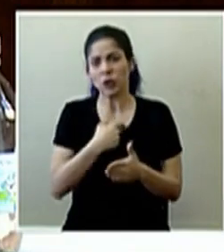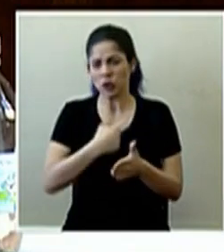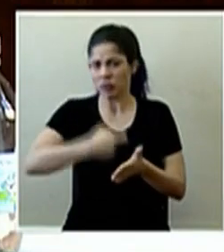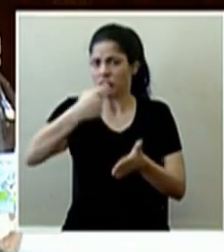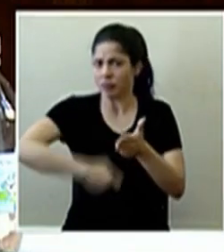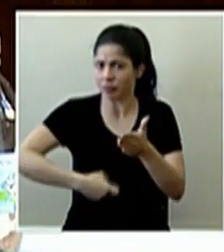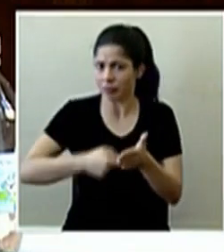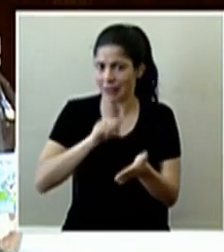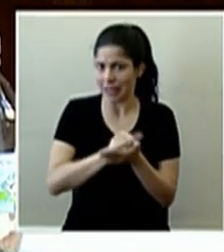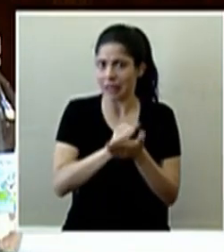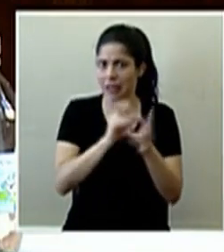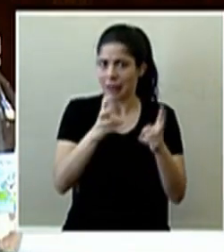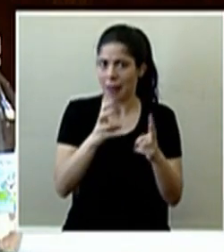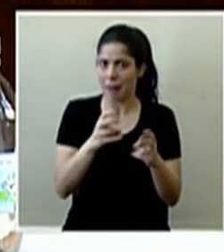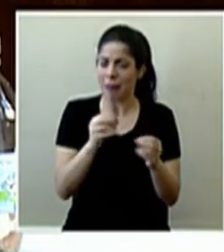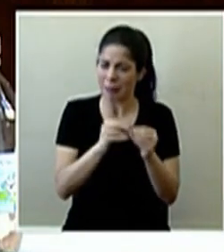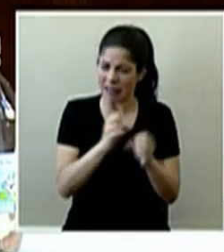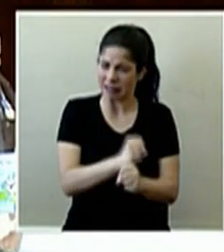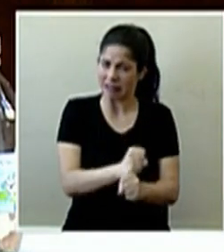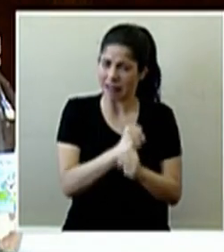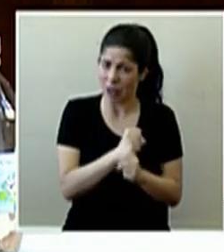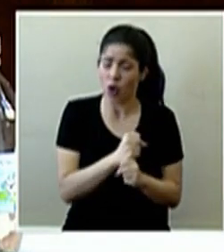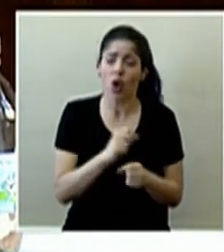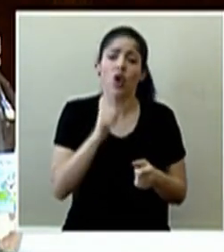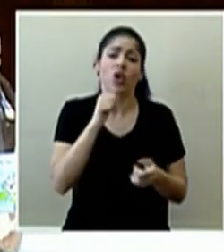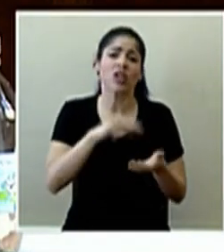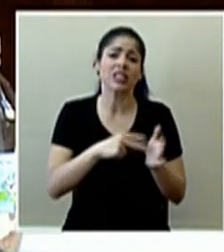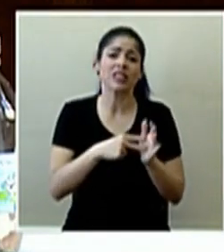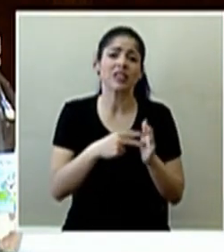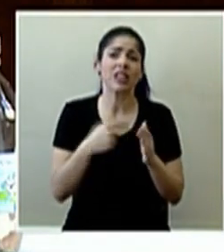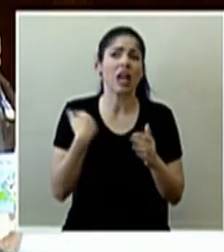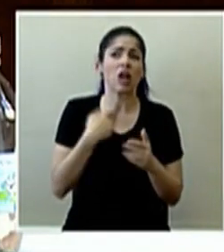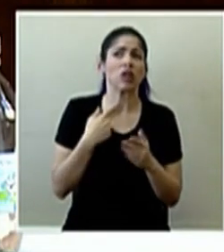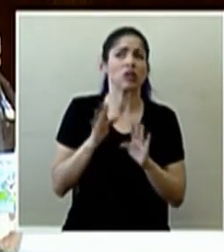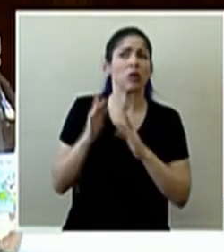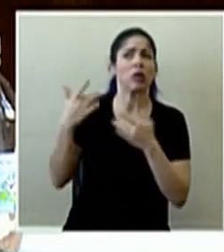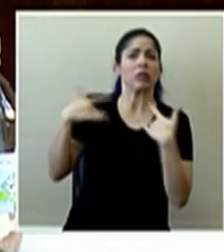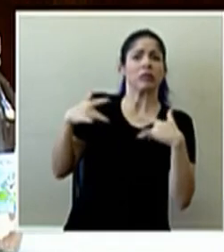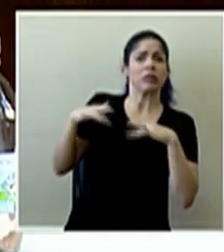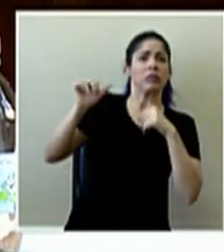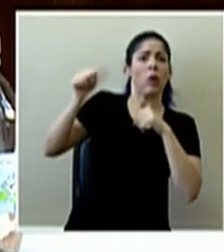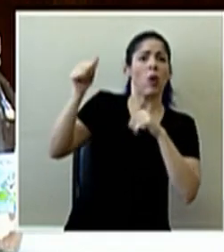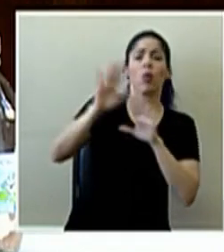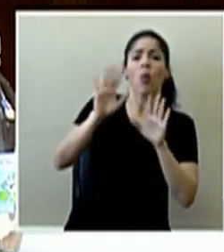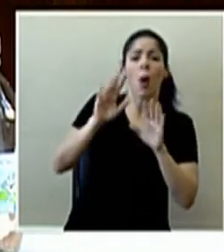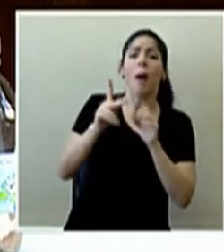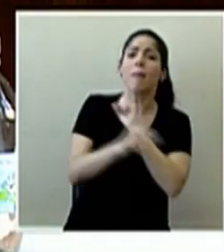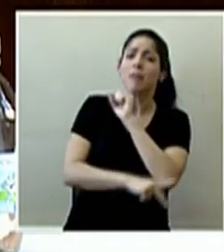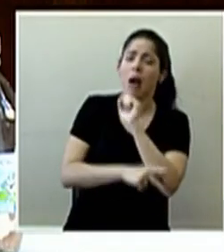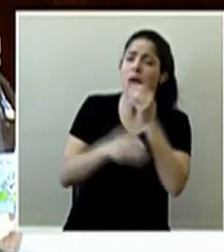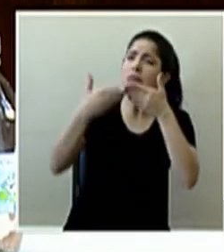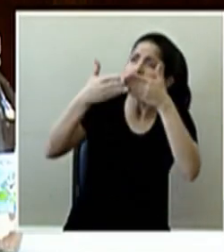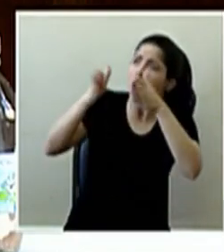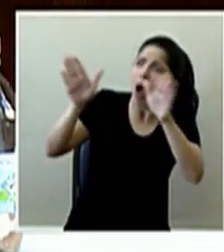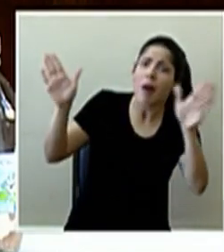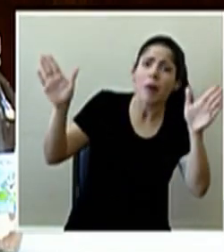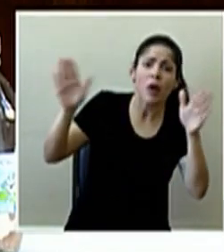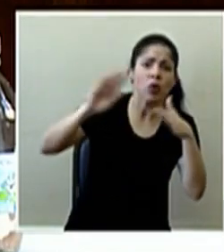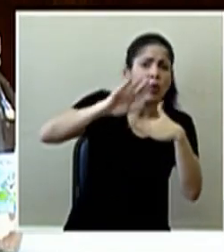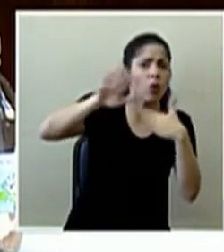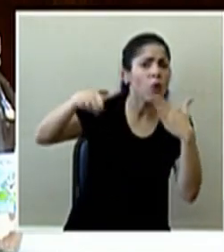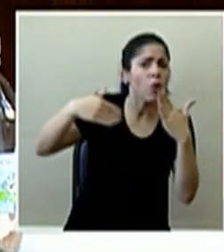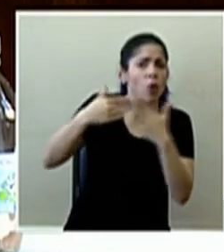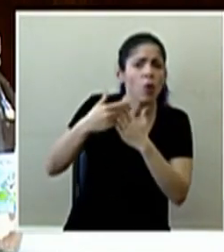sentido. No nos cerramos a absolutamente nada. Es decir, el país está abierto a todos y a